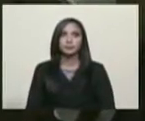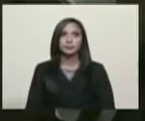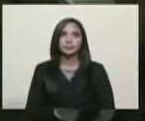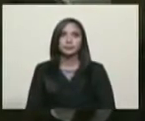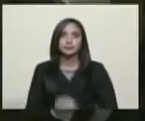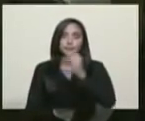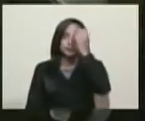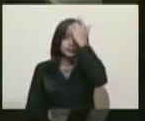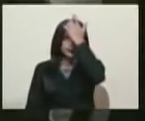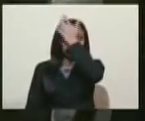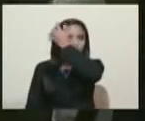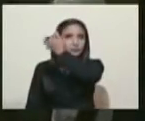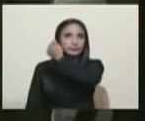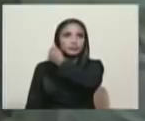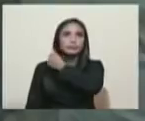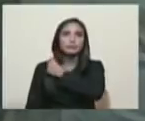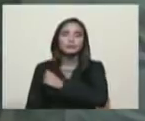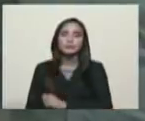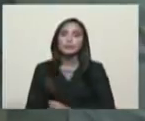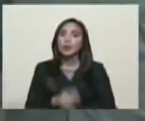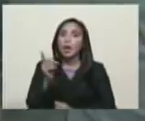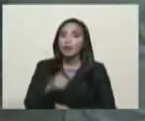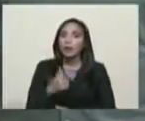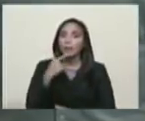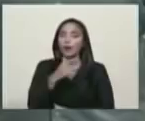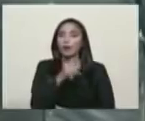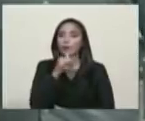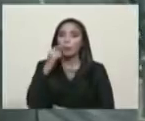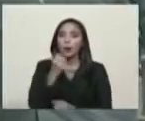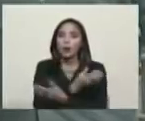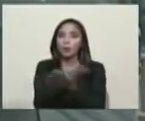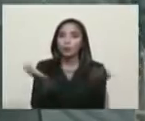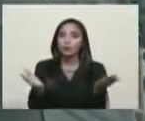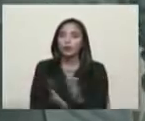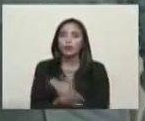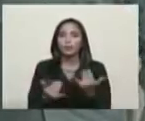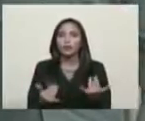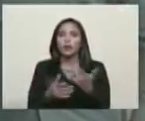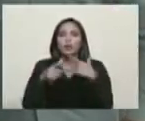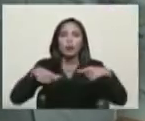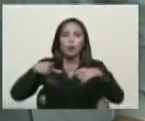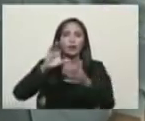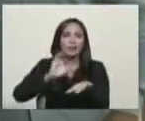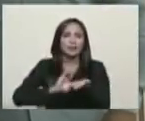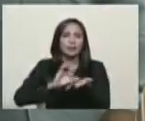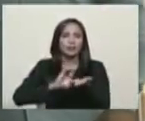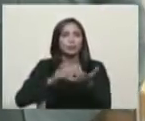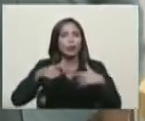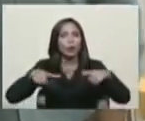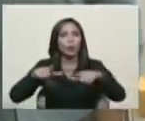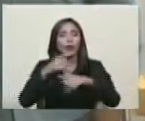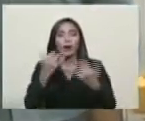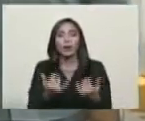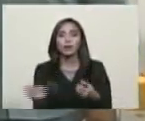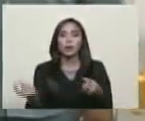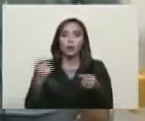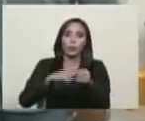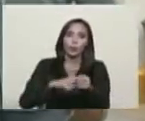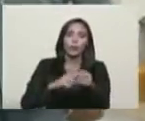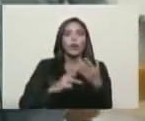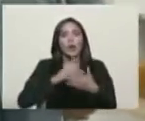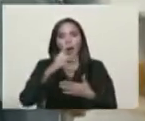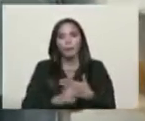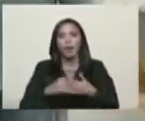bovina. También queremos nosotros expresarles a todo el país que este centro se incorpora plenamente al Plan